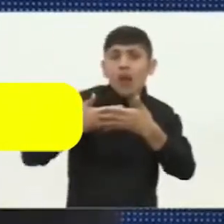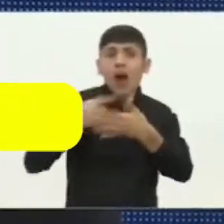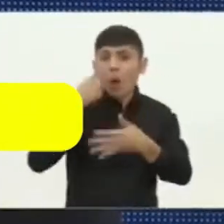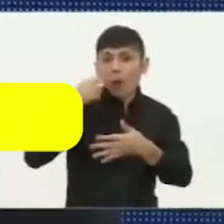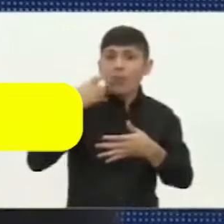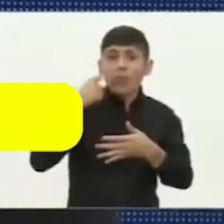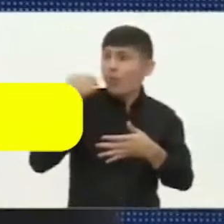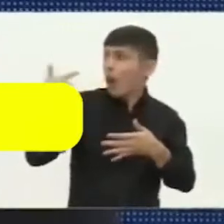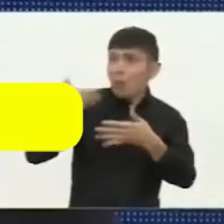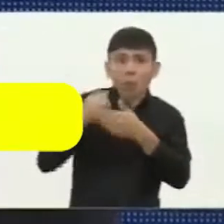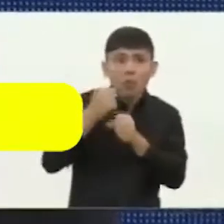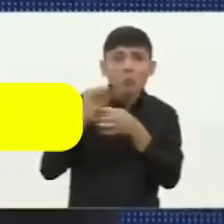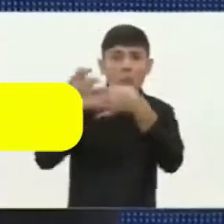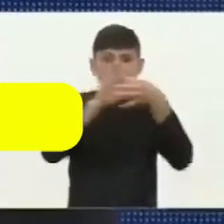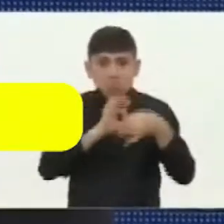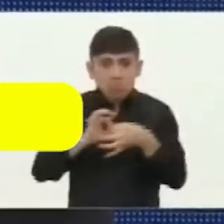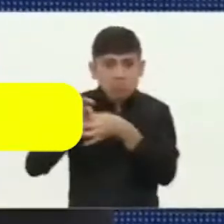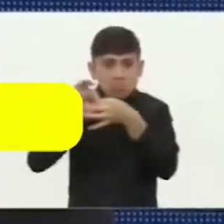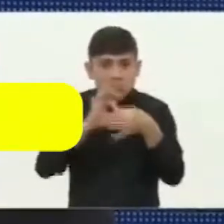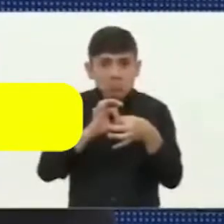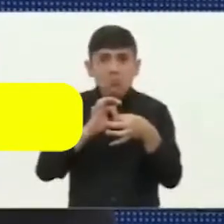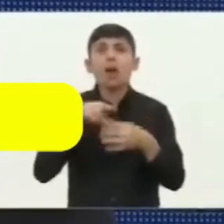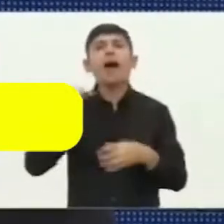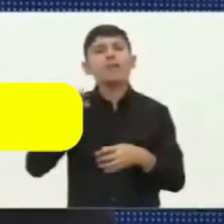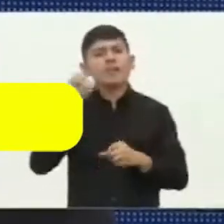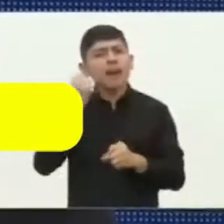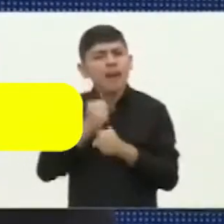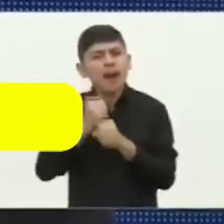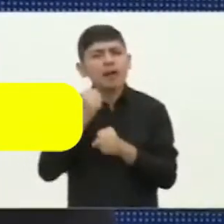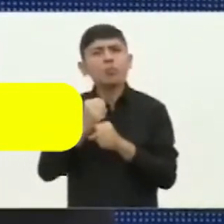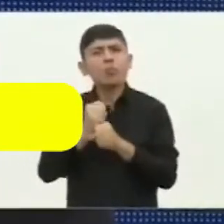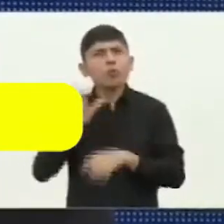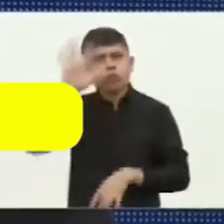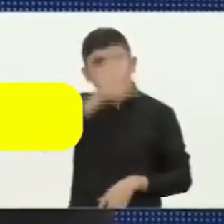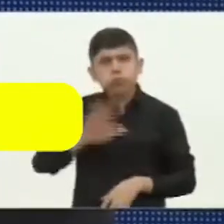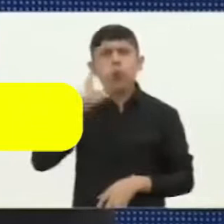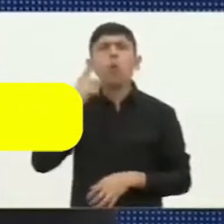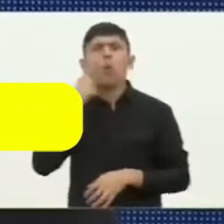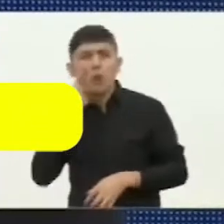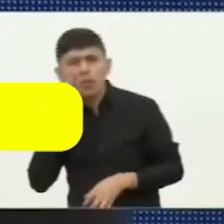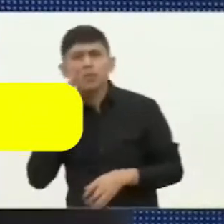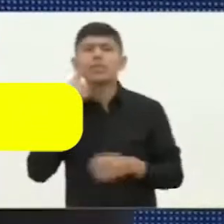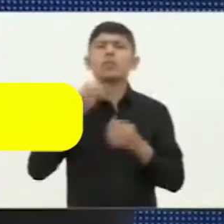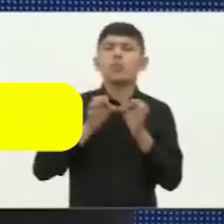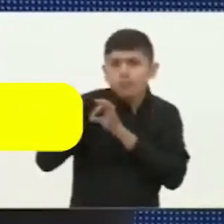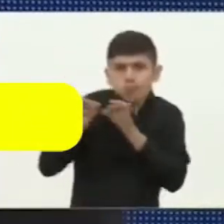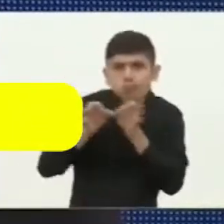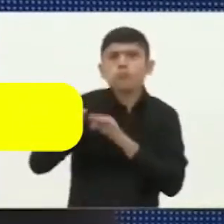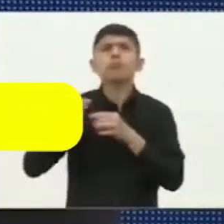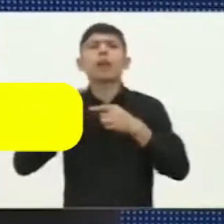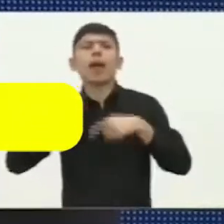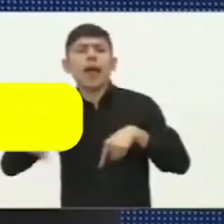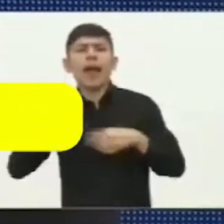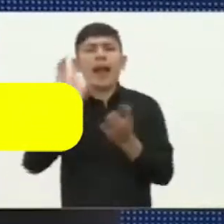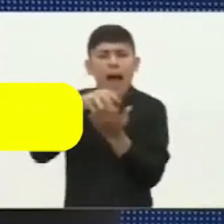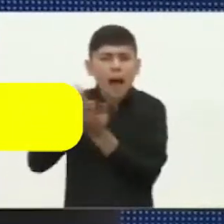los últimos días. Hemos recorrido a lo largo y ancho de la provincia los distintos municipios, los distintos centros de comercio,